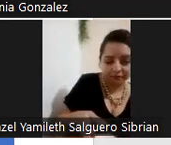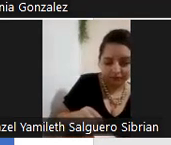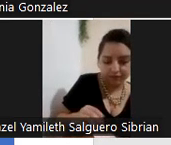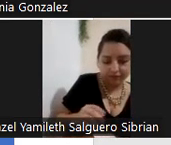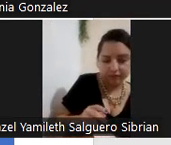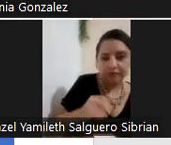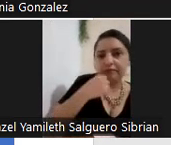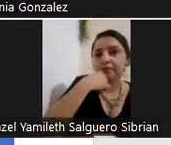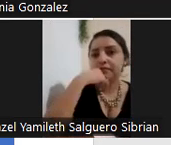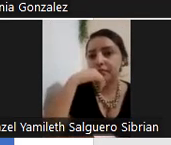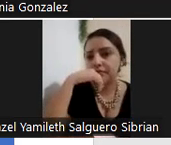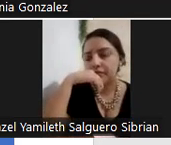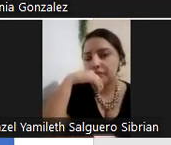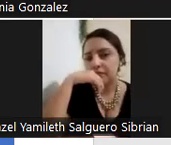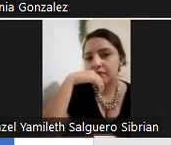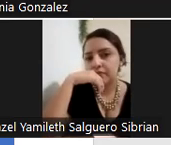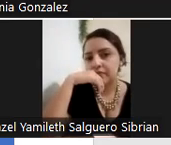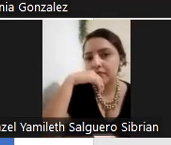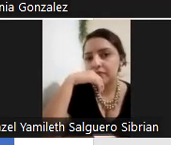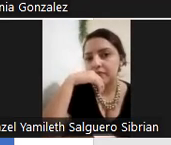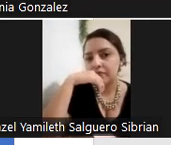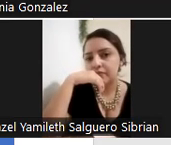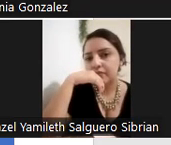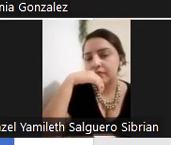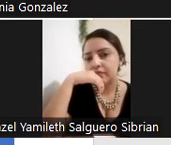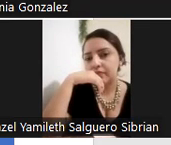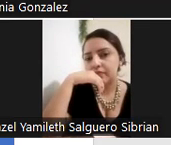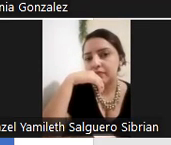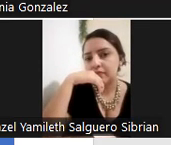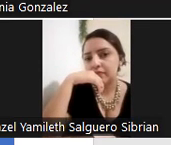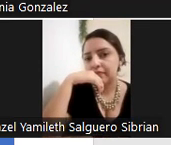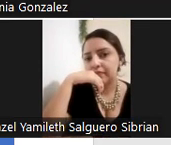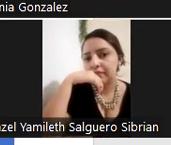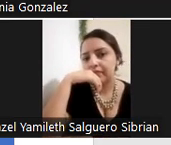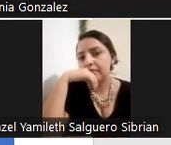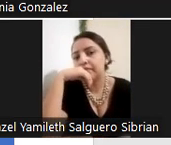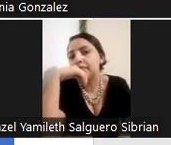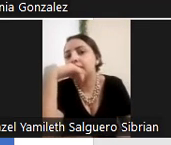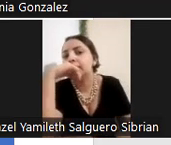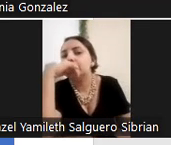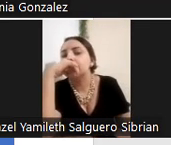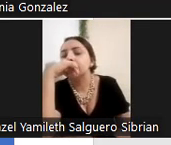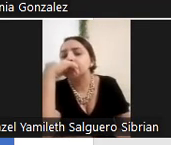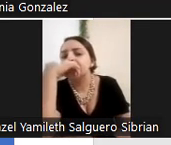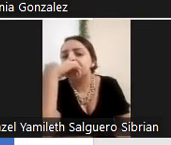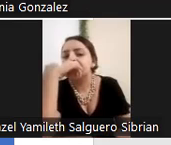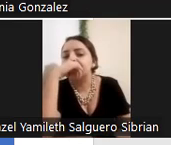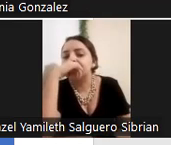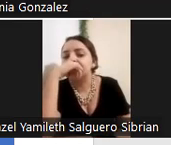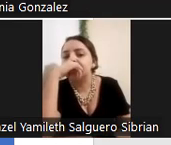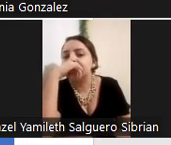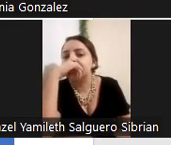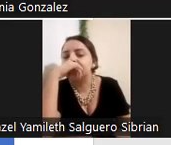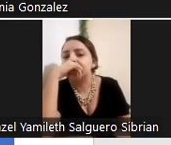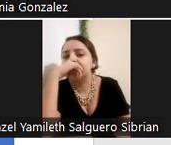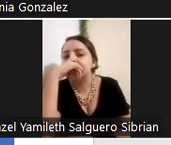de interfaces de uso o sea donde se inicia el proceso pensando primero en cómo vamos a aplicar a pantallas pequeñas por